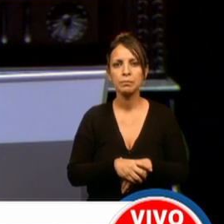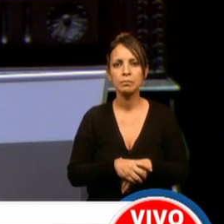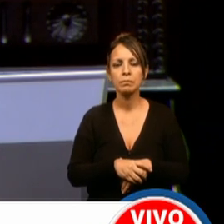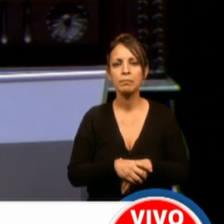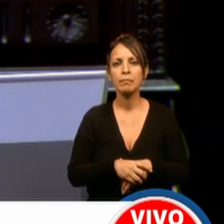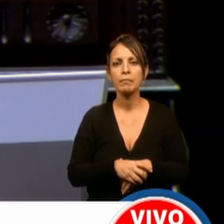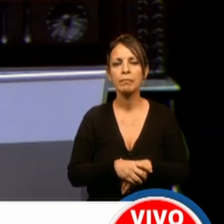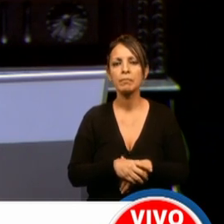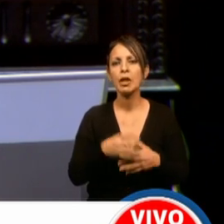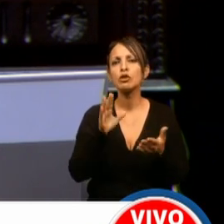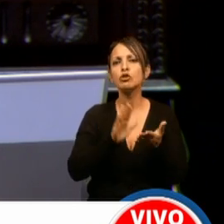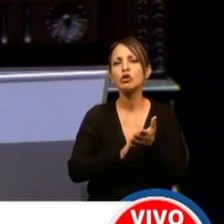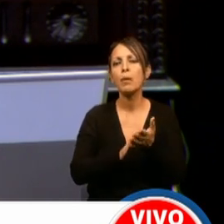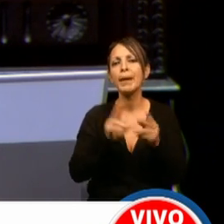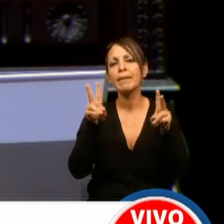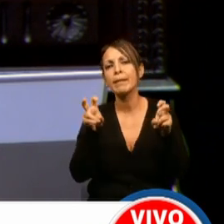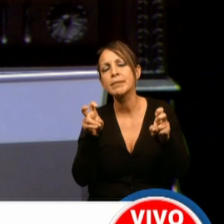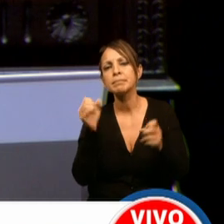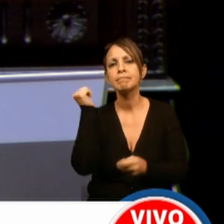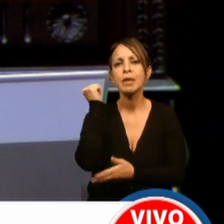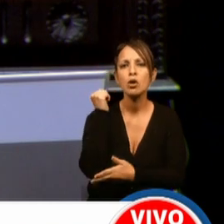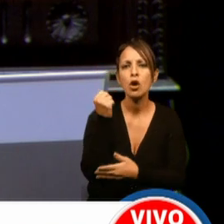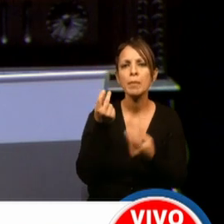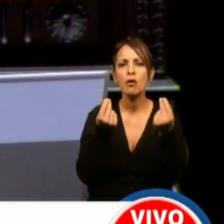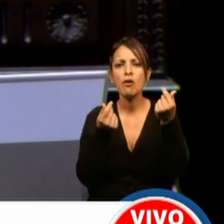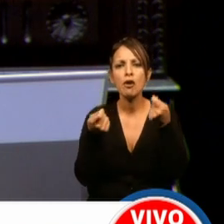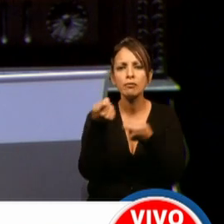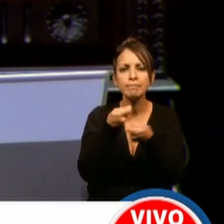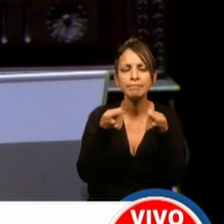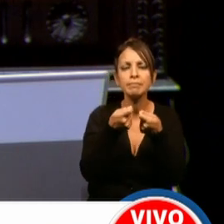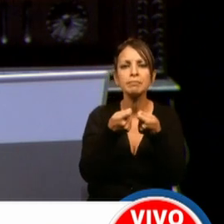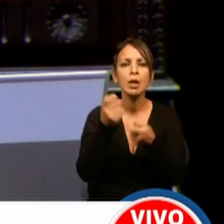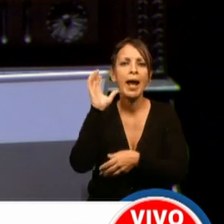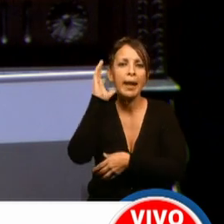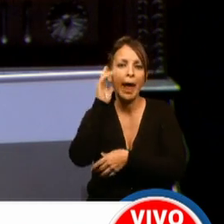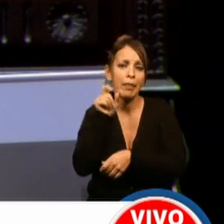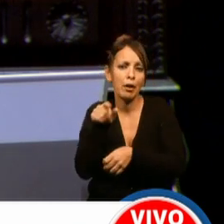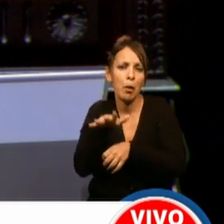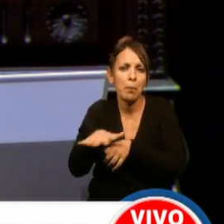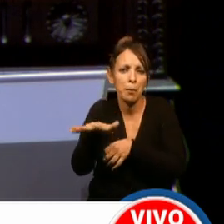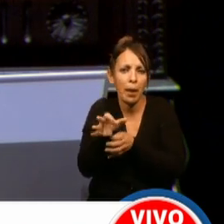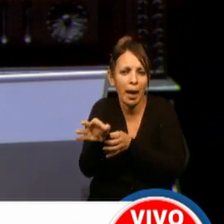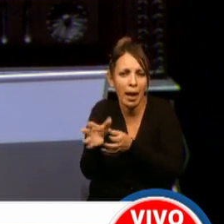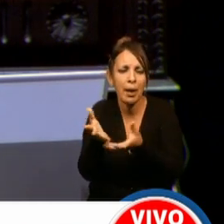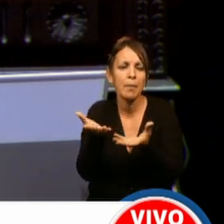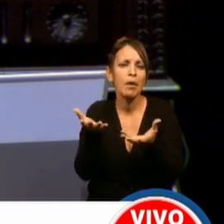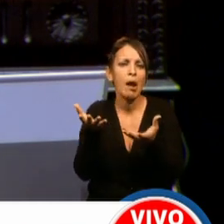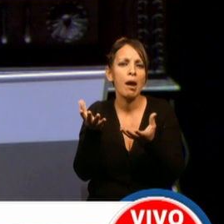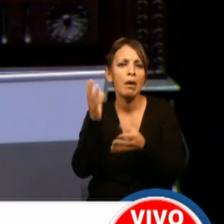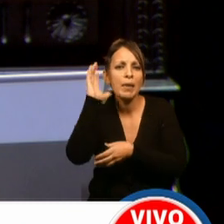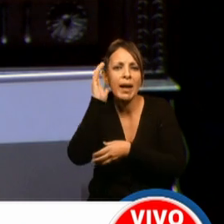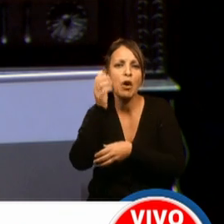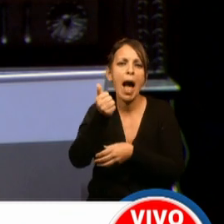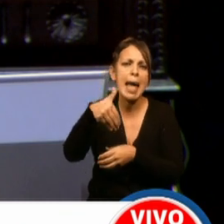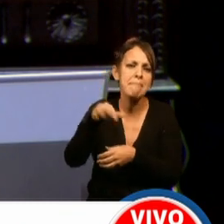del eje económico financiero a una radio comunitaria a una pequeña radio